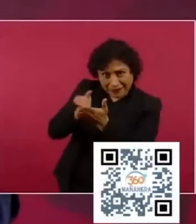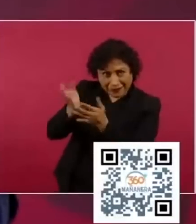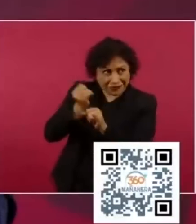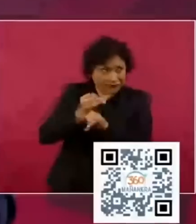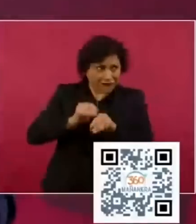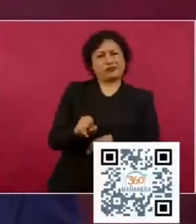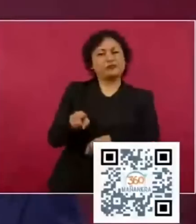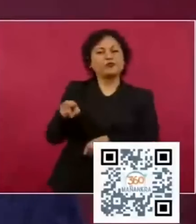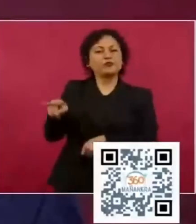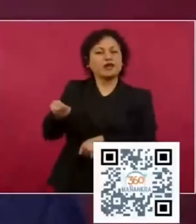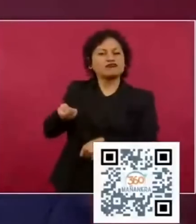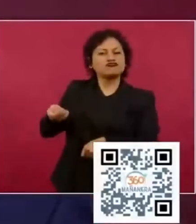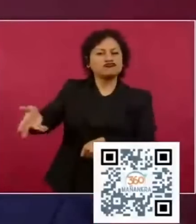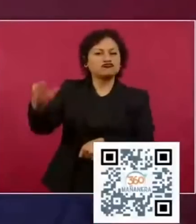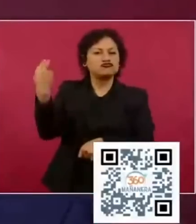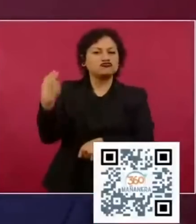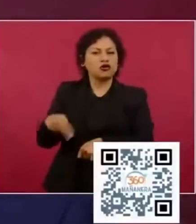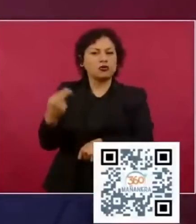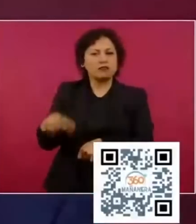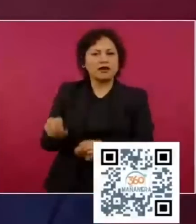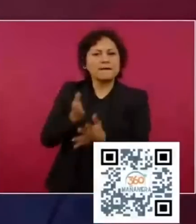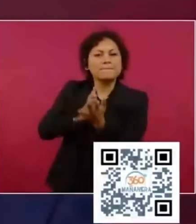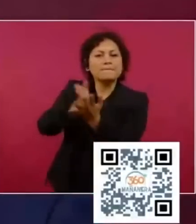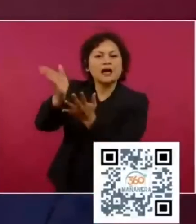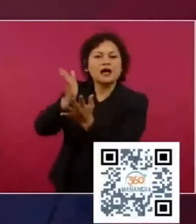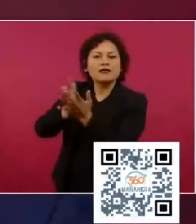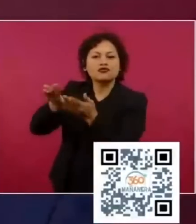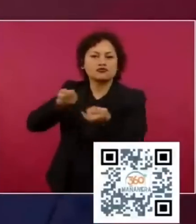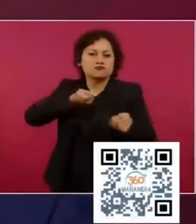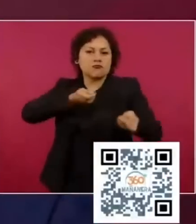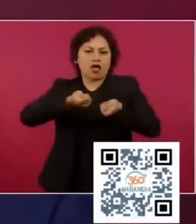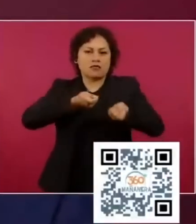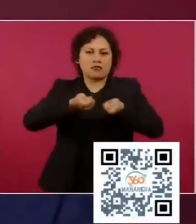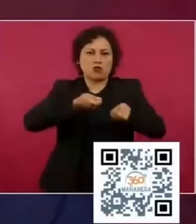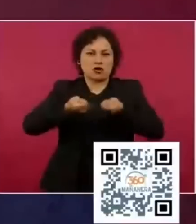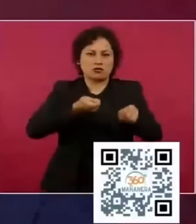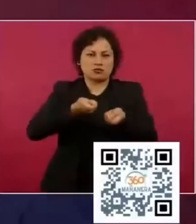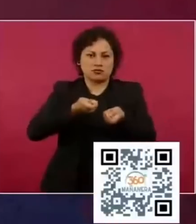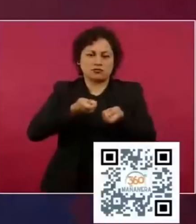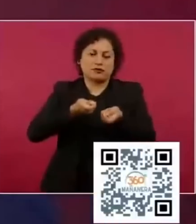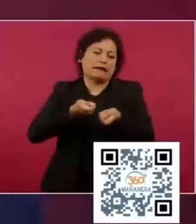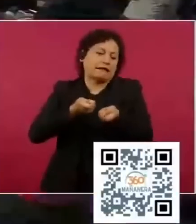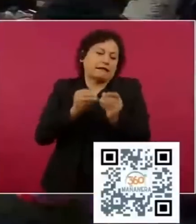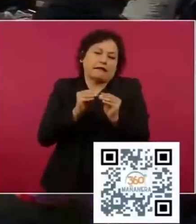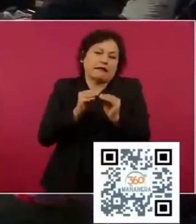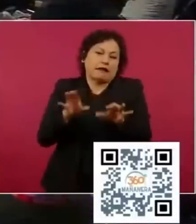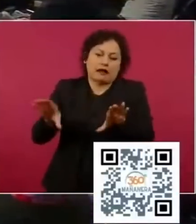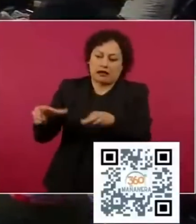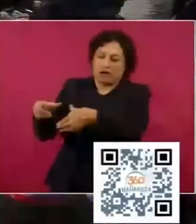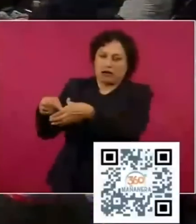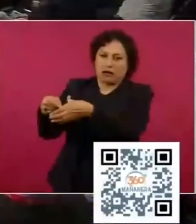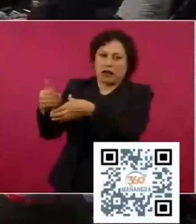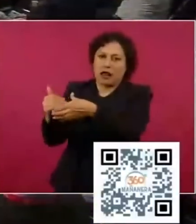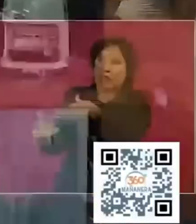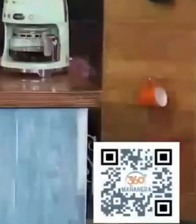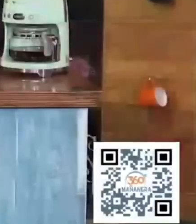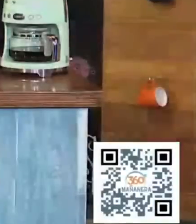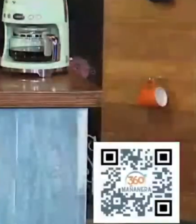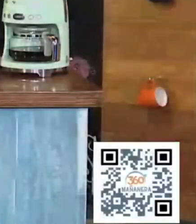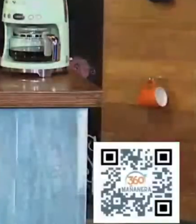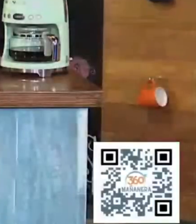manipulación controlados por los que se sentían dueños de México